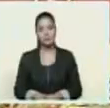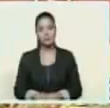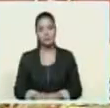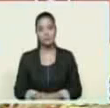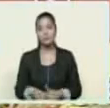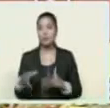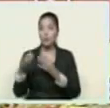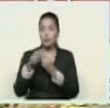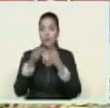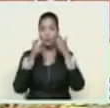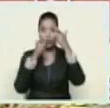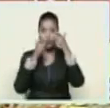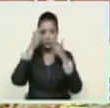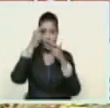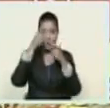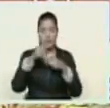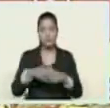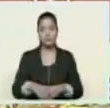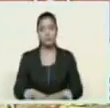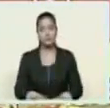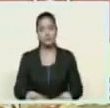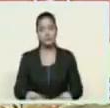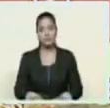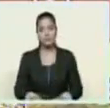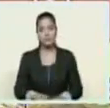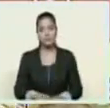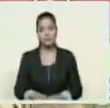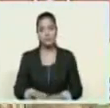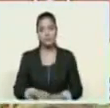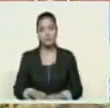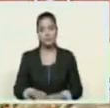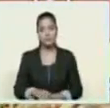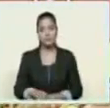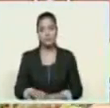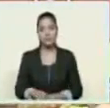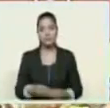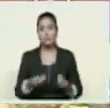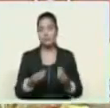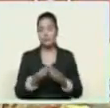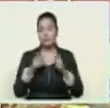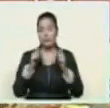y con chávez llegó el día más